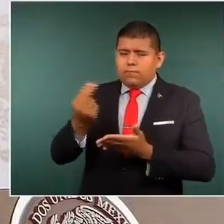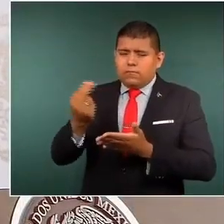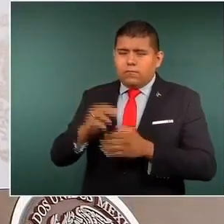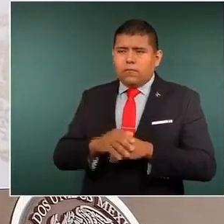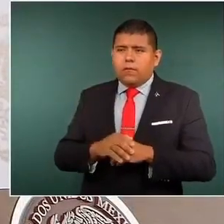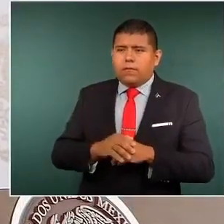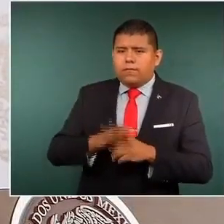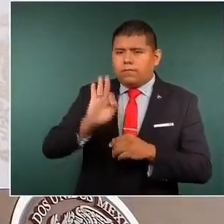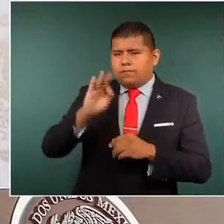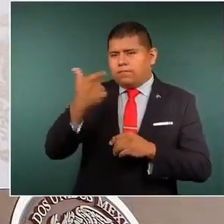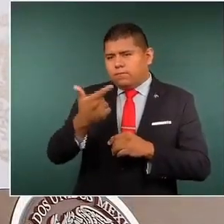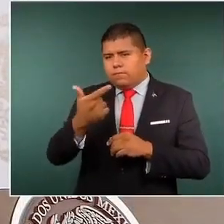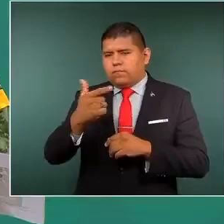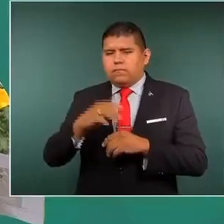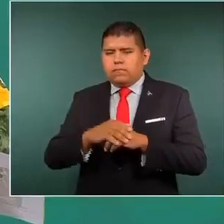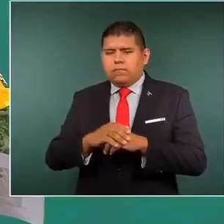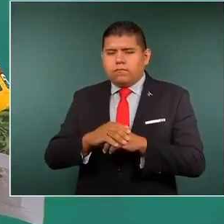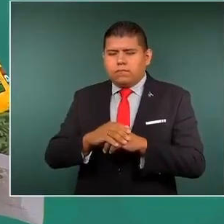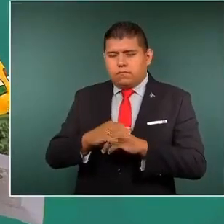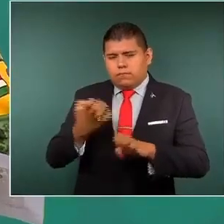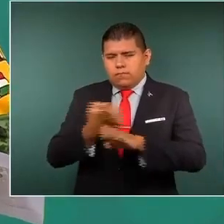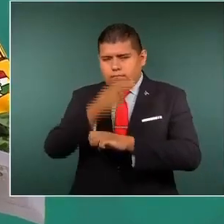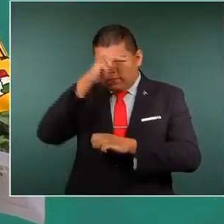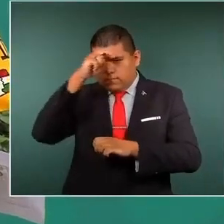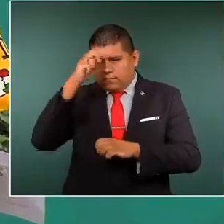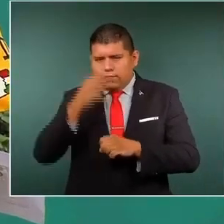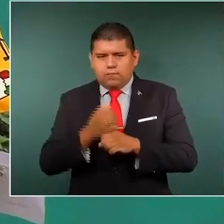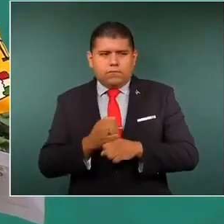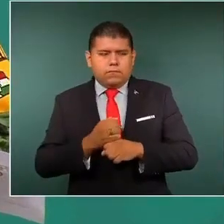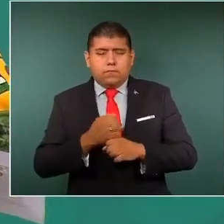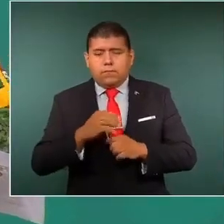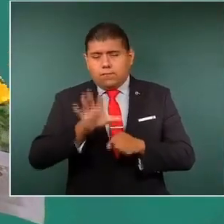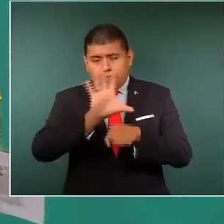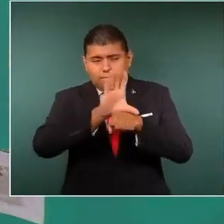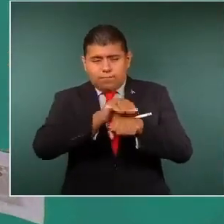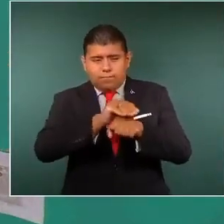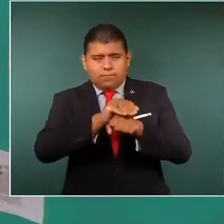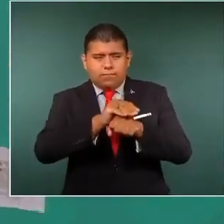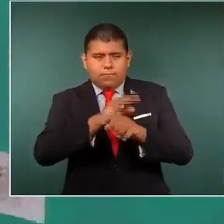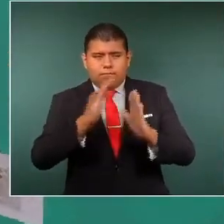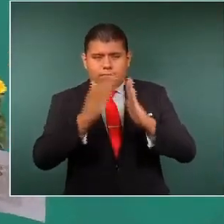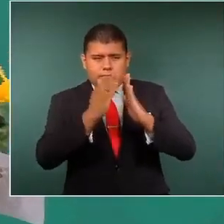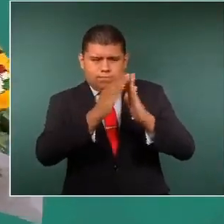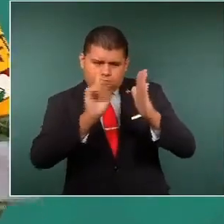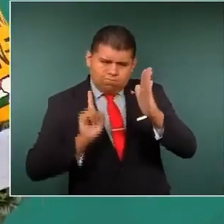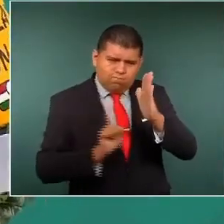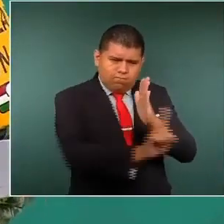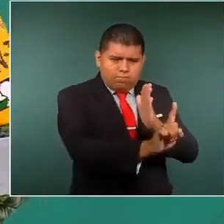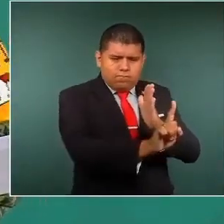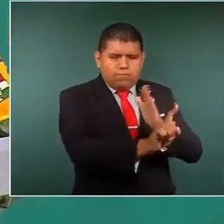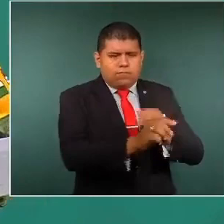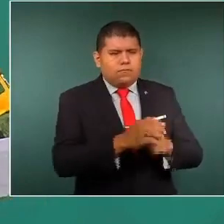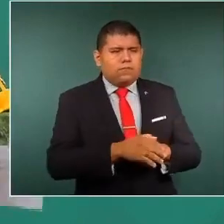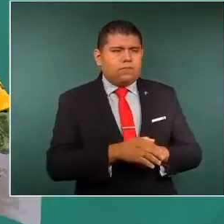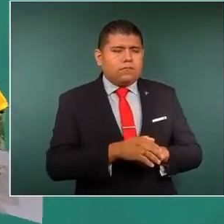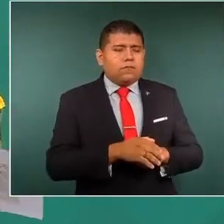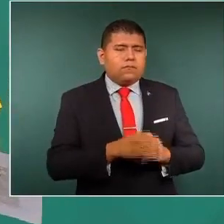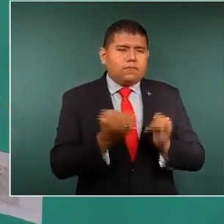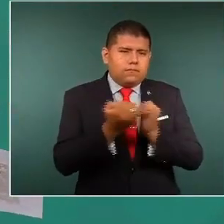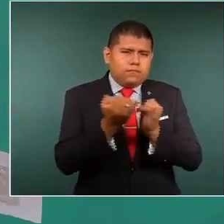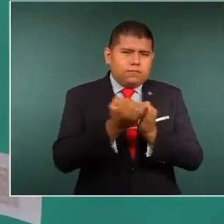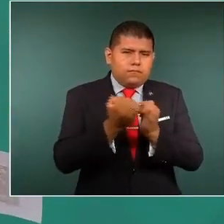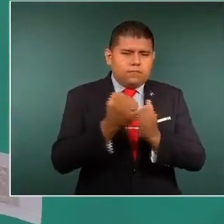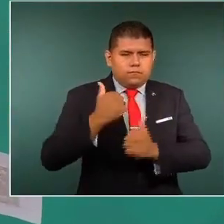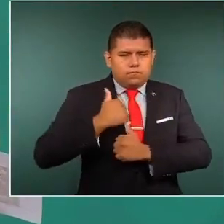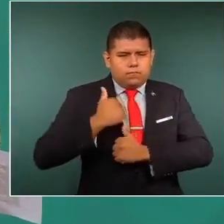la Fiscalía del Estado para generar esas órdenes de cateo. Y de ahí que acompañan a las fuerzas militares